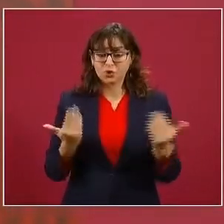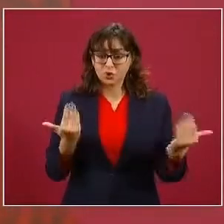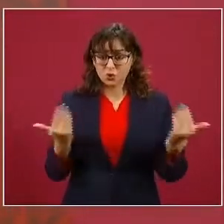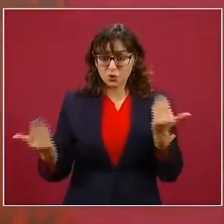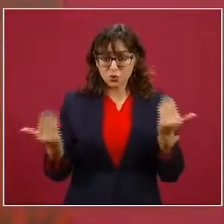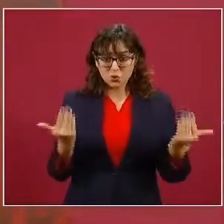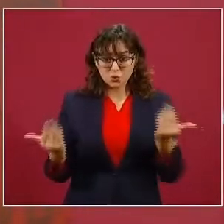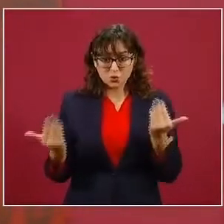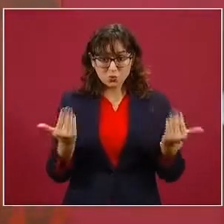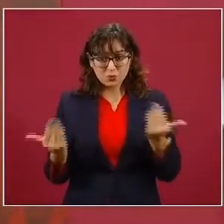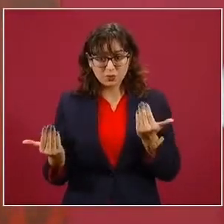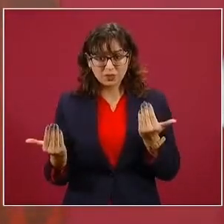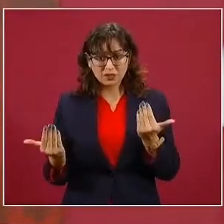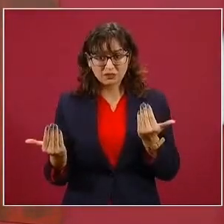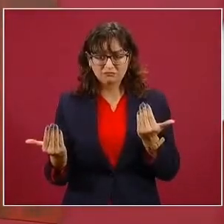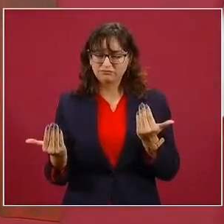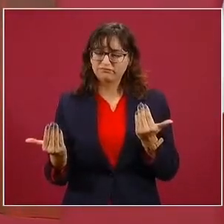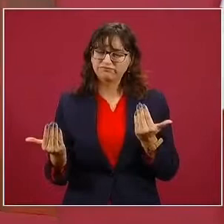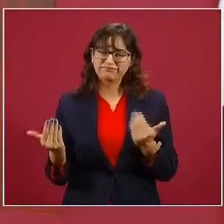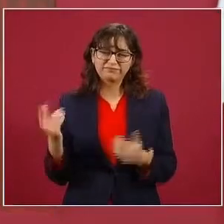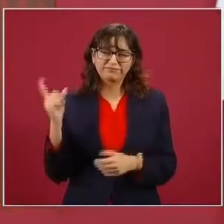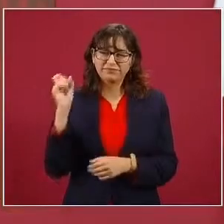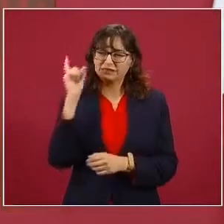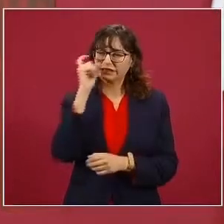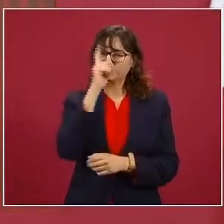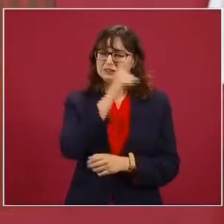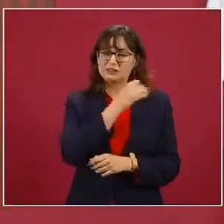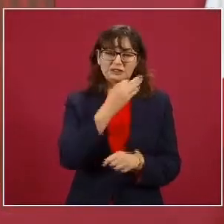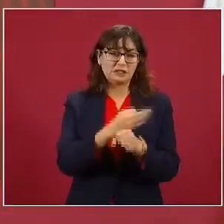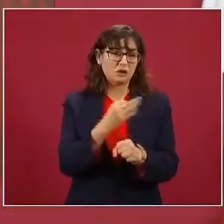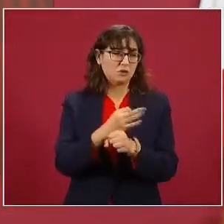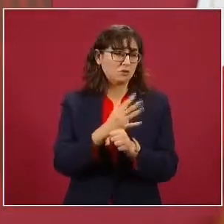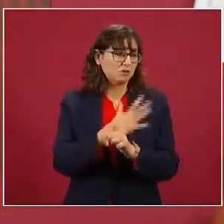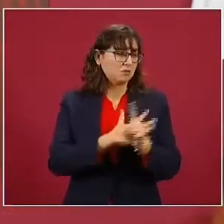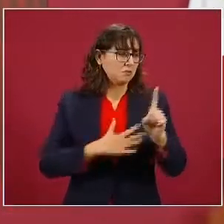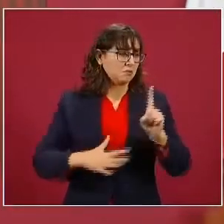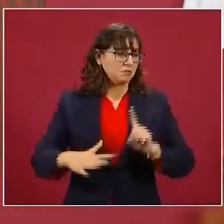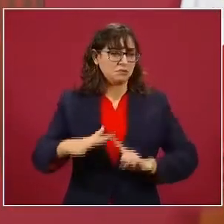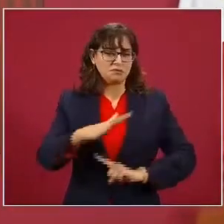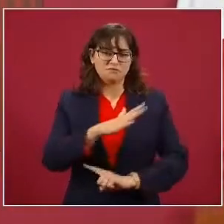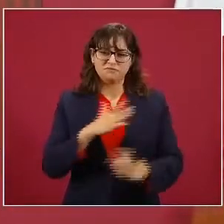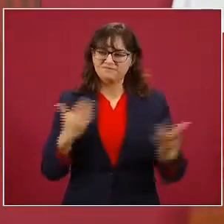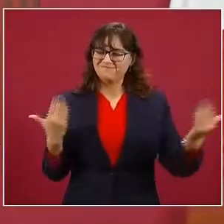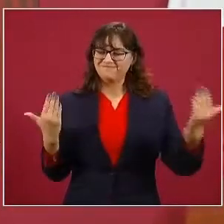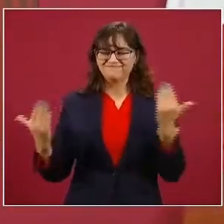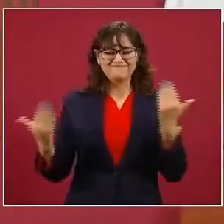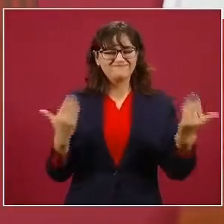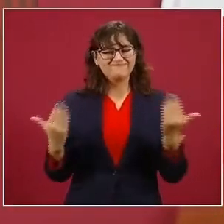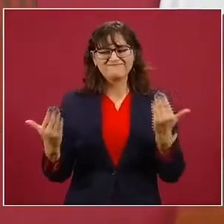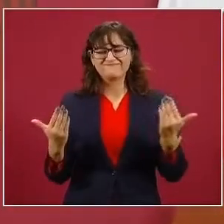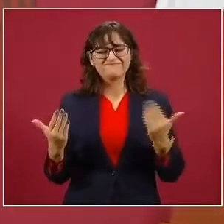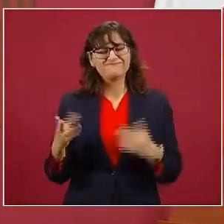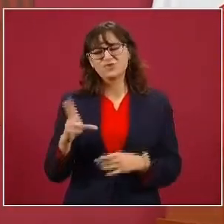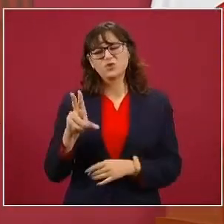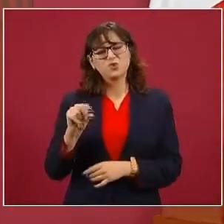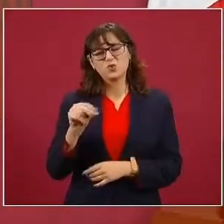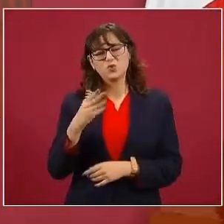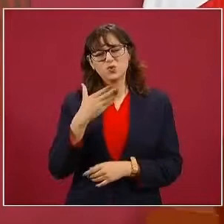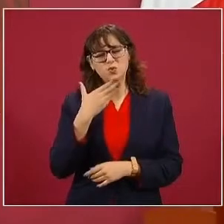más, repito, en esta circunstancia no son